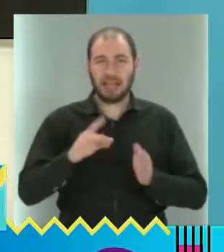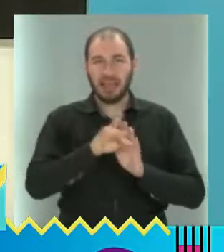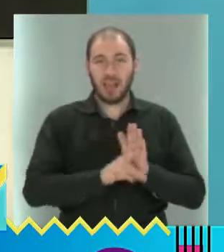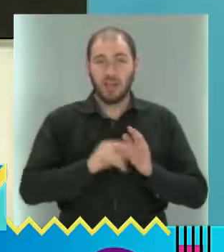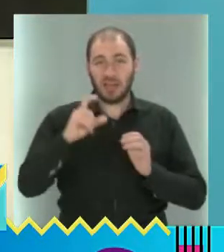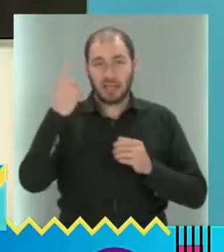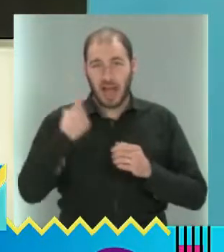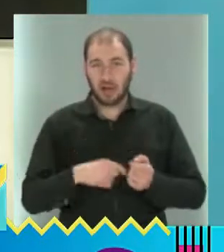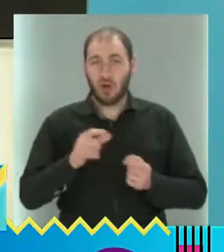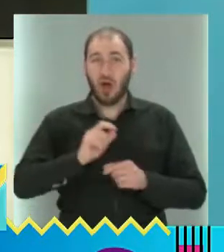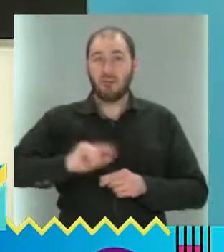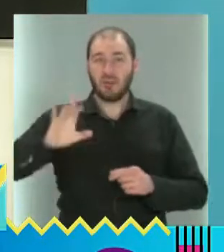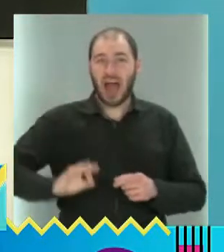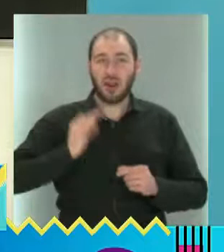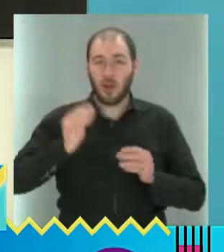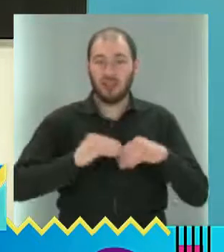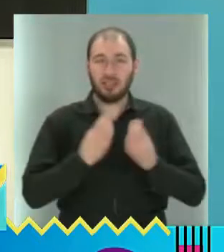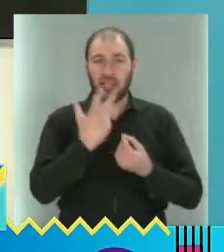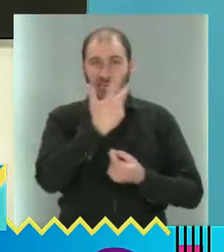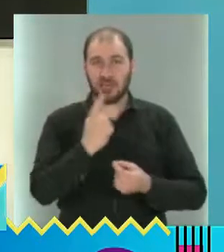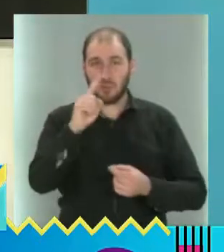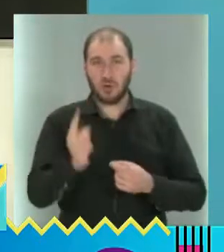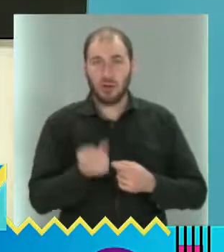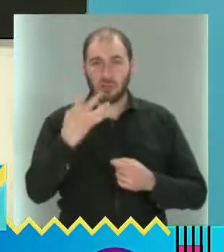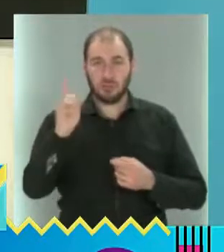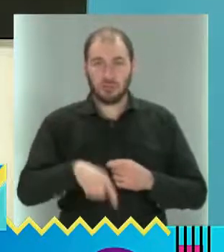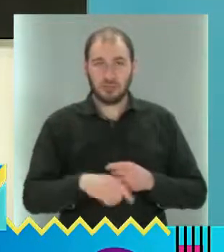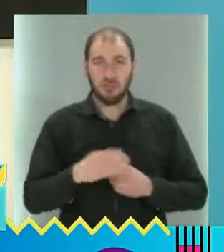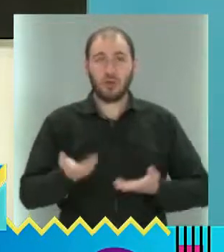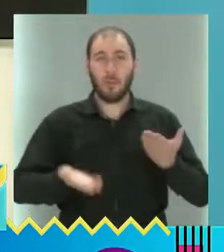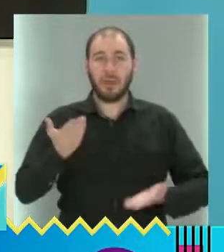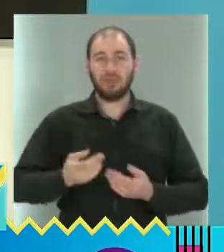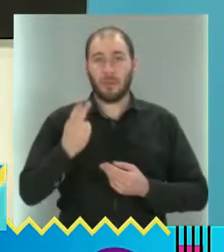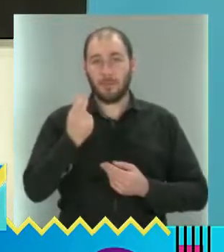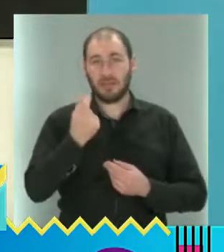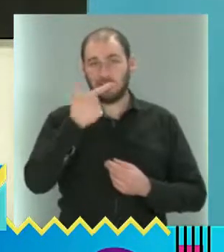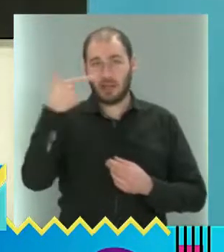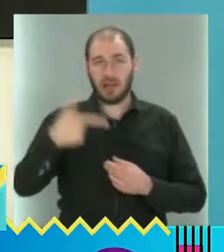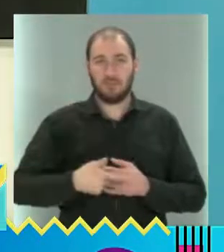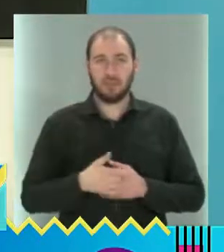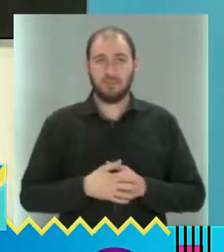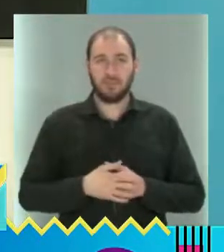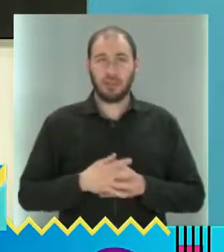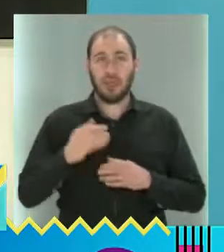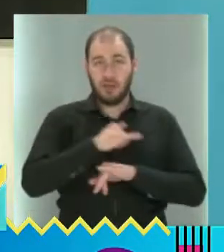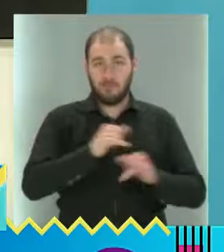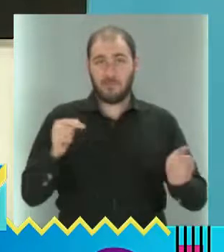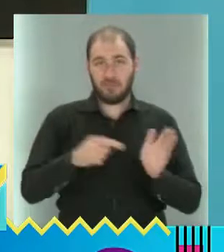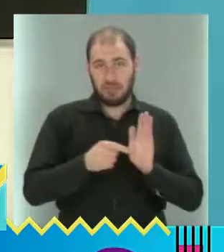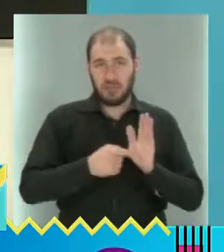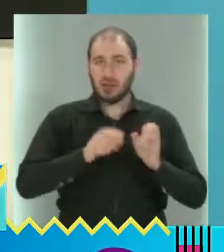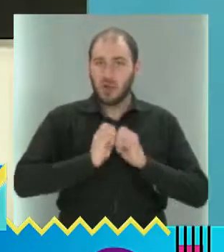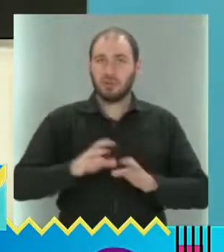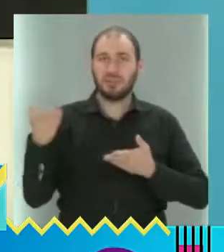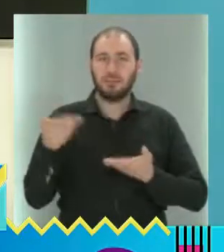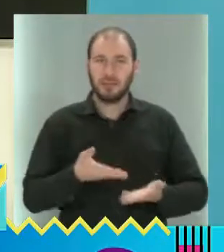de Caro. Un aumento anual acumulado del 31,4% en relación al precio de los combustibles. Con esa información arrancamos